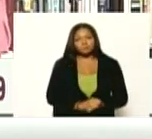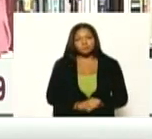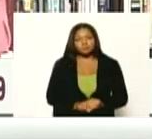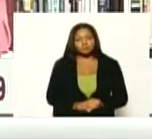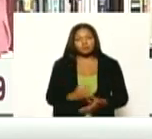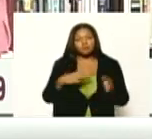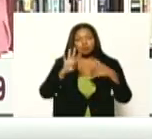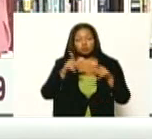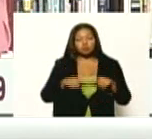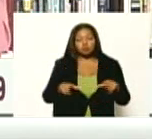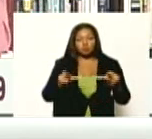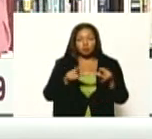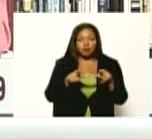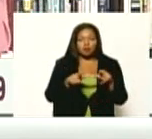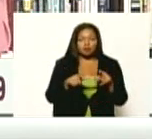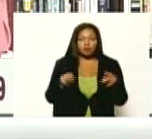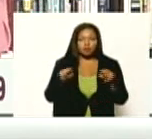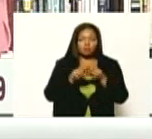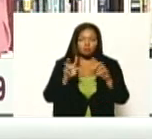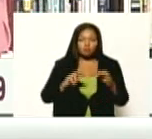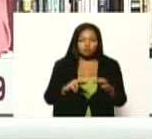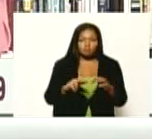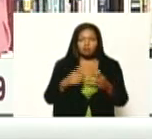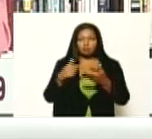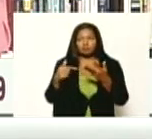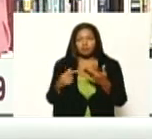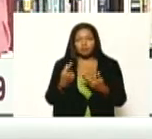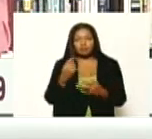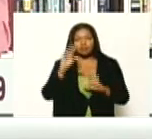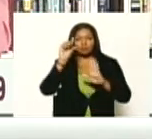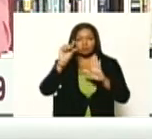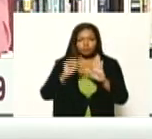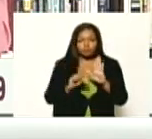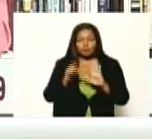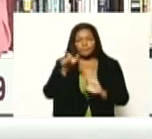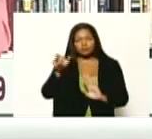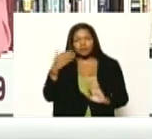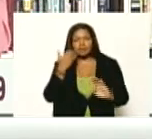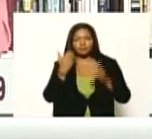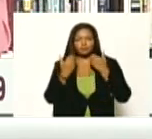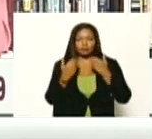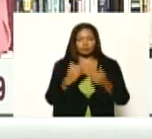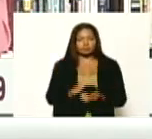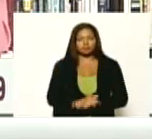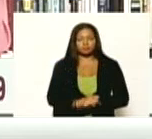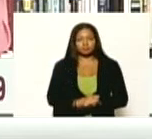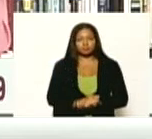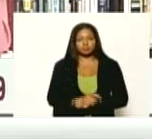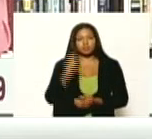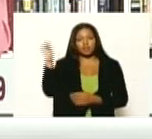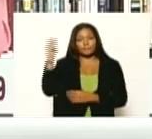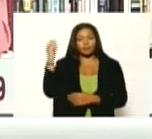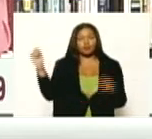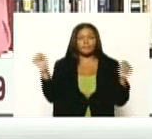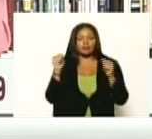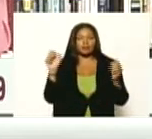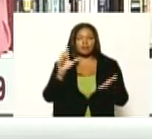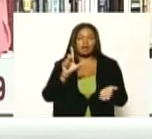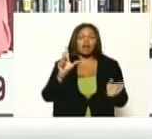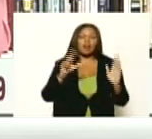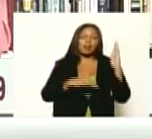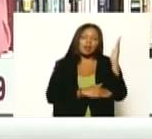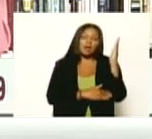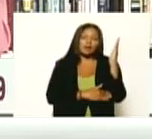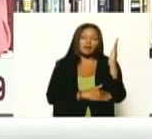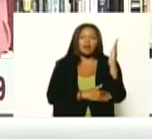14 entidades restantes hubo disminución de casos. Apure, Mérida, Lara,